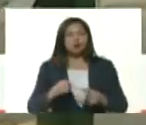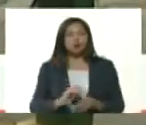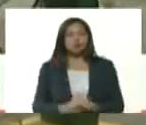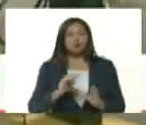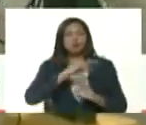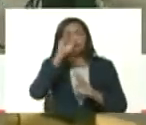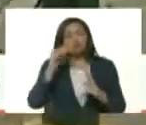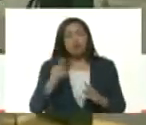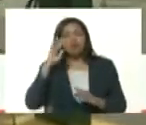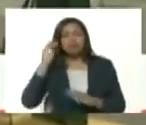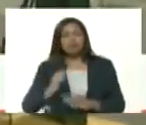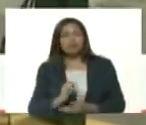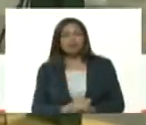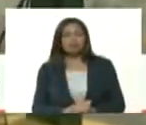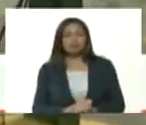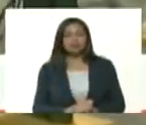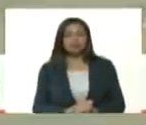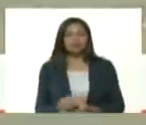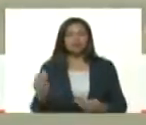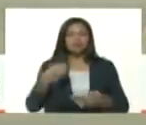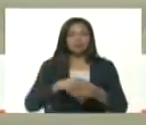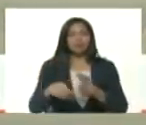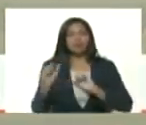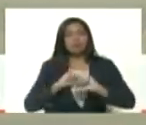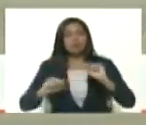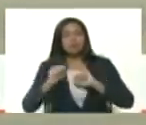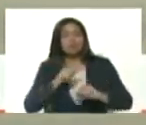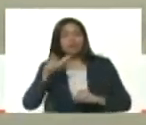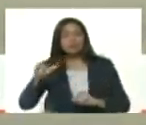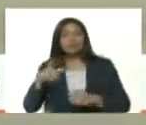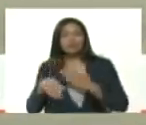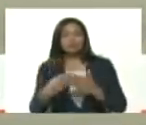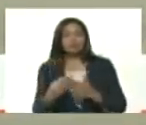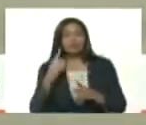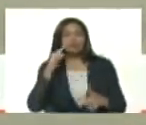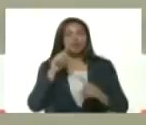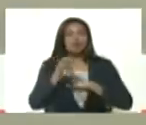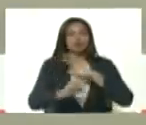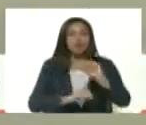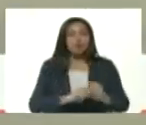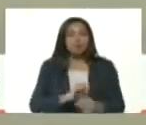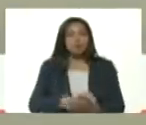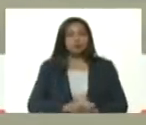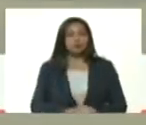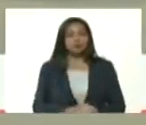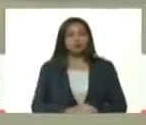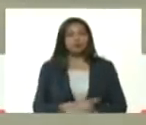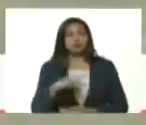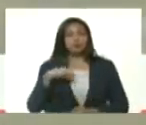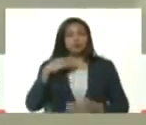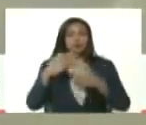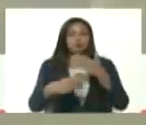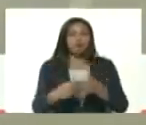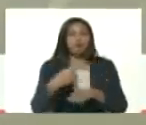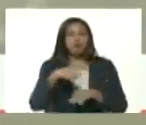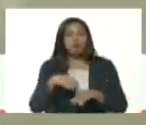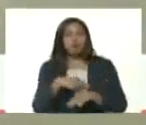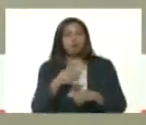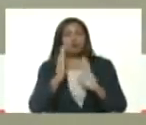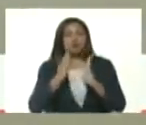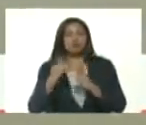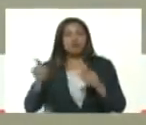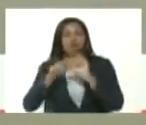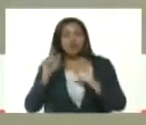de Petare, presidente, donde se concentra la movilidad de la gente para hacer sus compras. Eso lo hemos venido ordenando en horarios